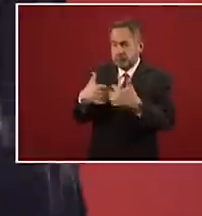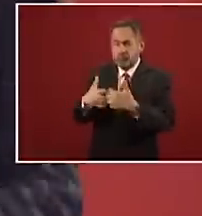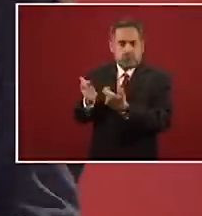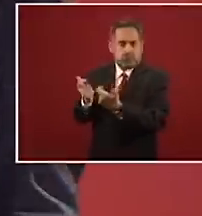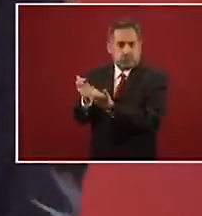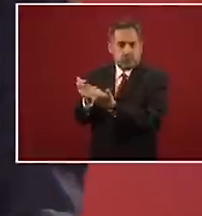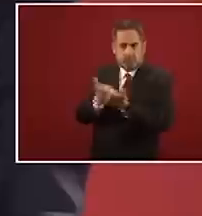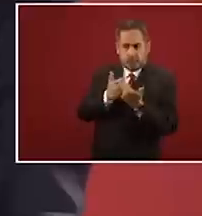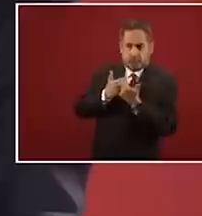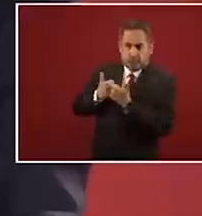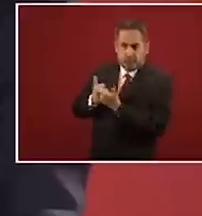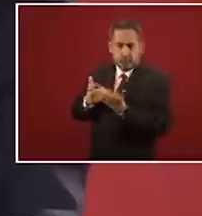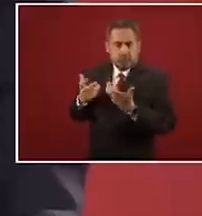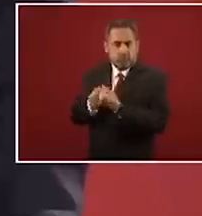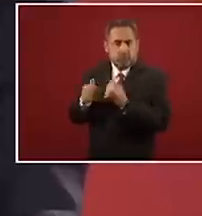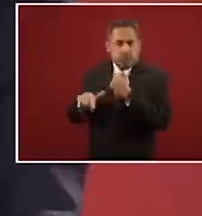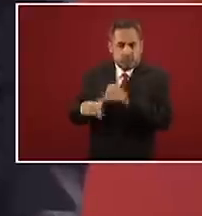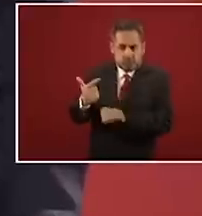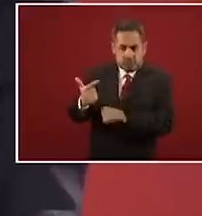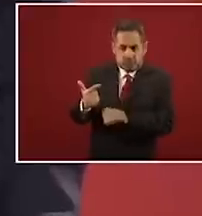empresas.